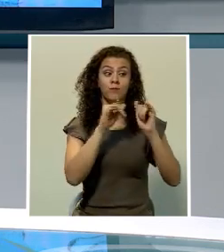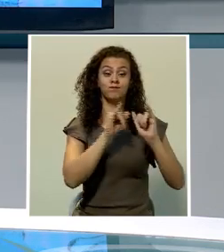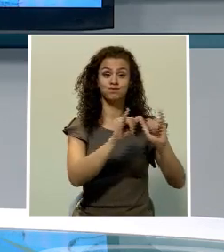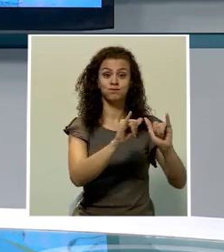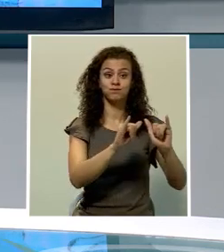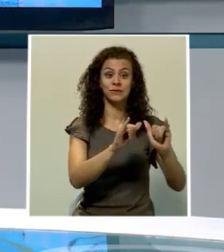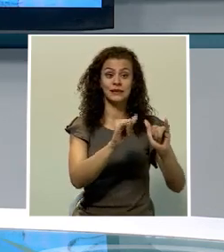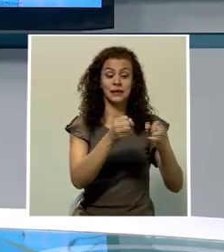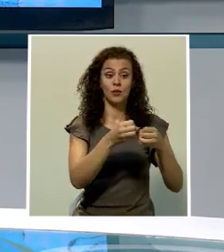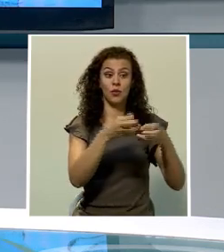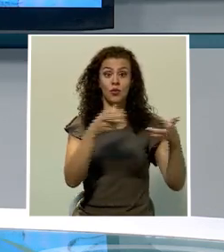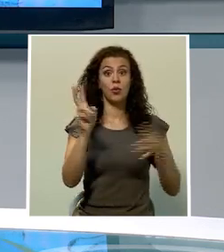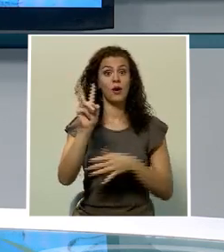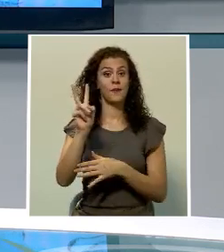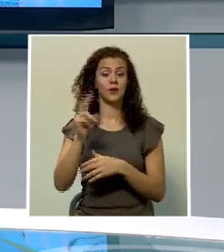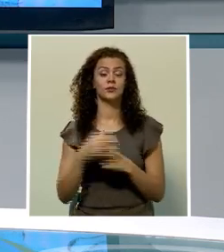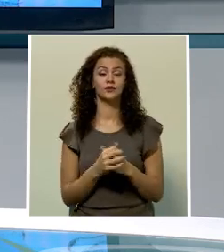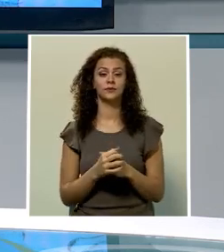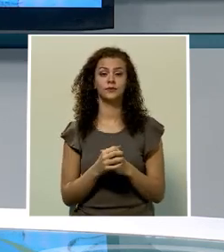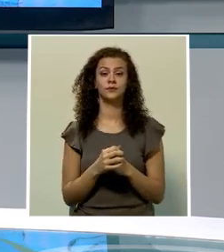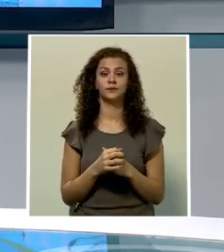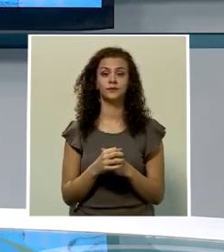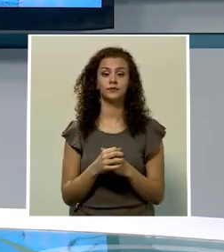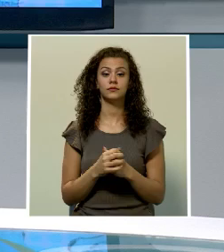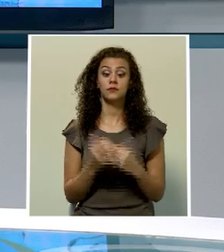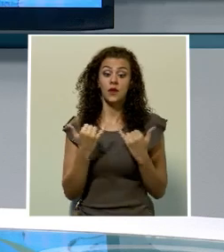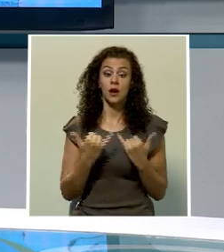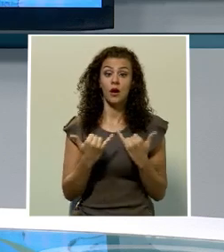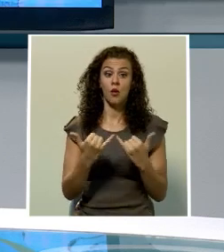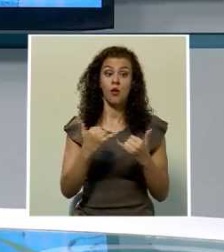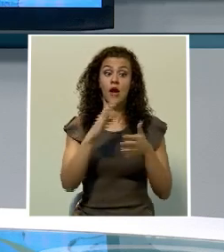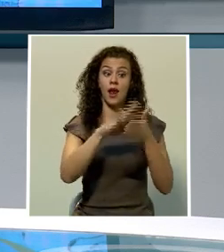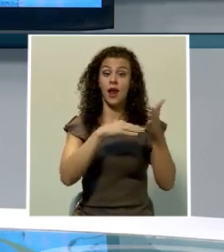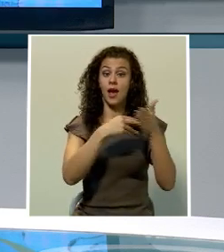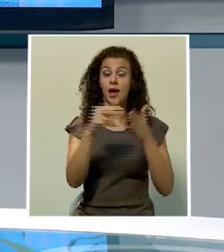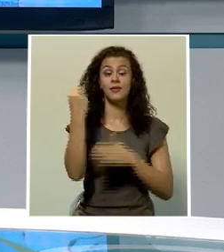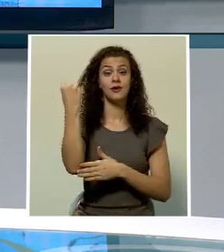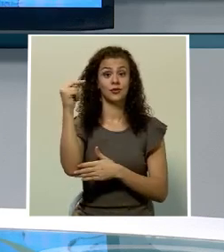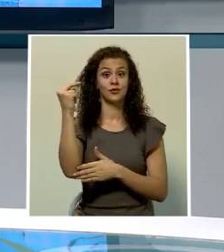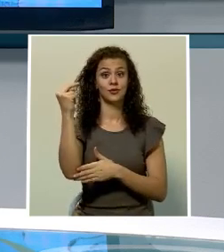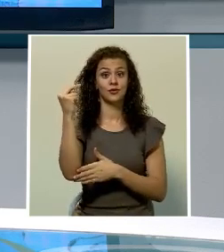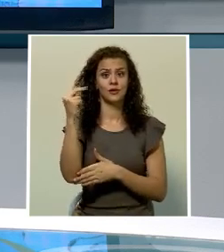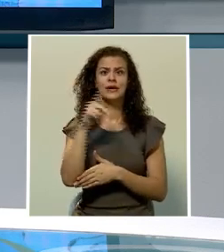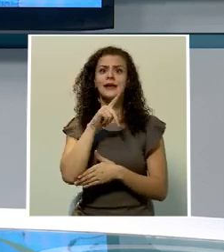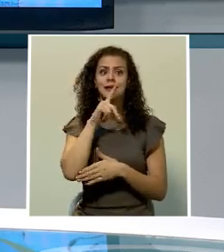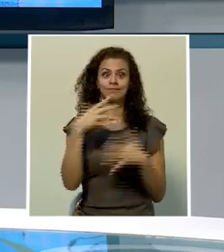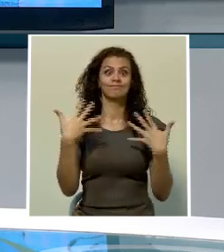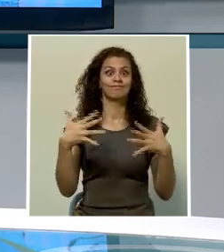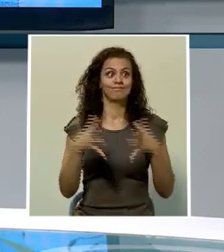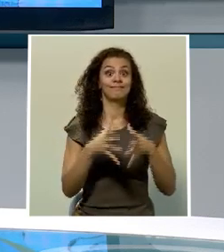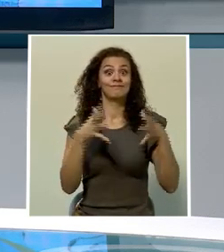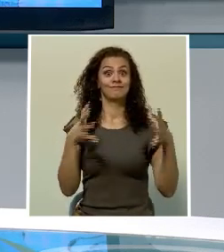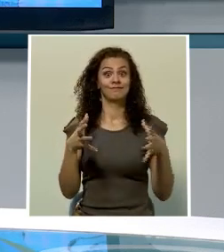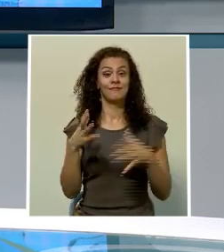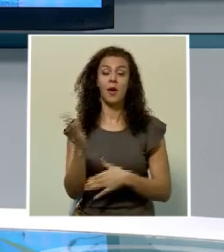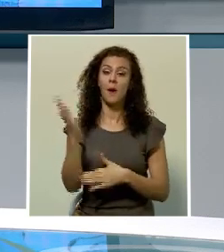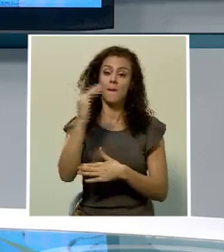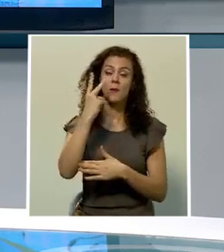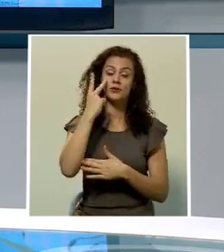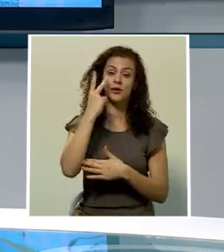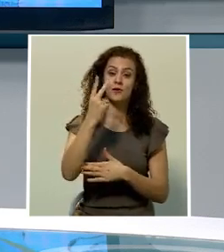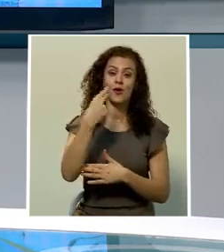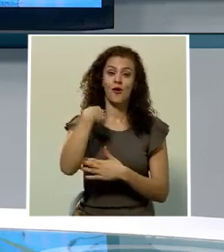hospitalizaciones que provocó el virus. Hoy la agenda noticiosa es intensa. Vayamos a